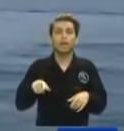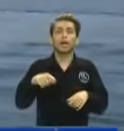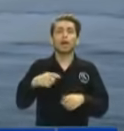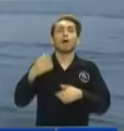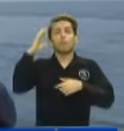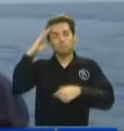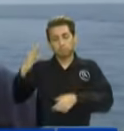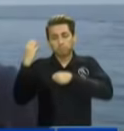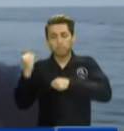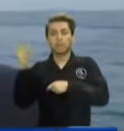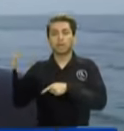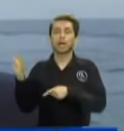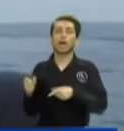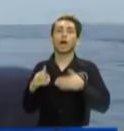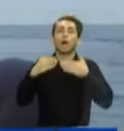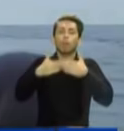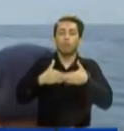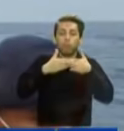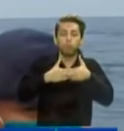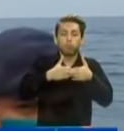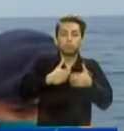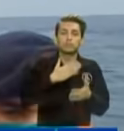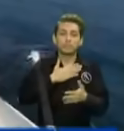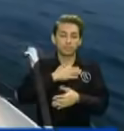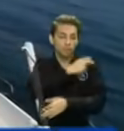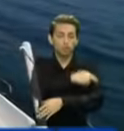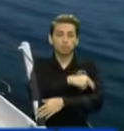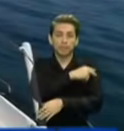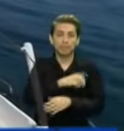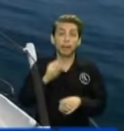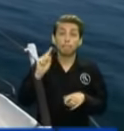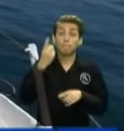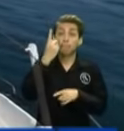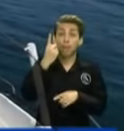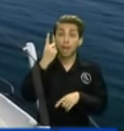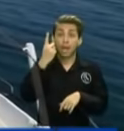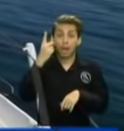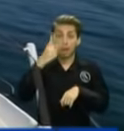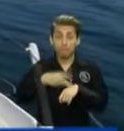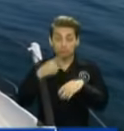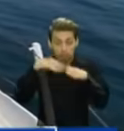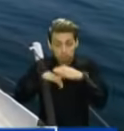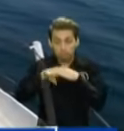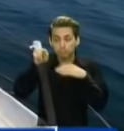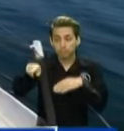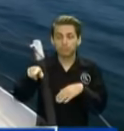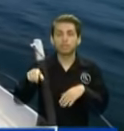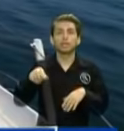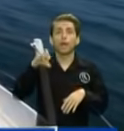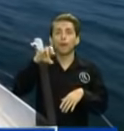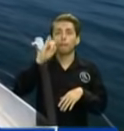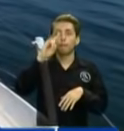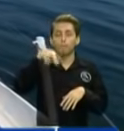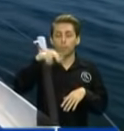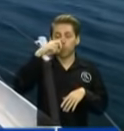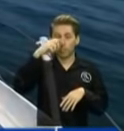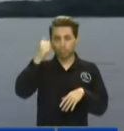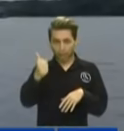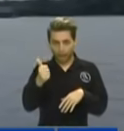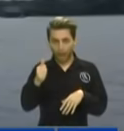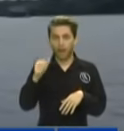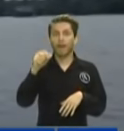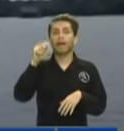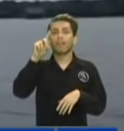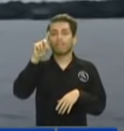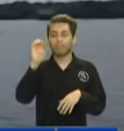buque hospital, llevando a cabo su primera incursión en la comunidad Punta de Manabique, a 12 millas náuticas de